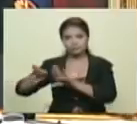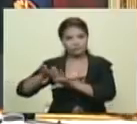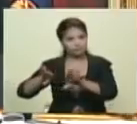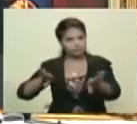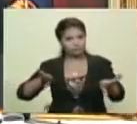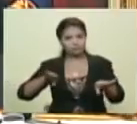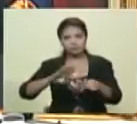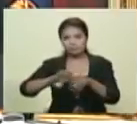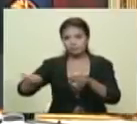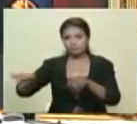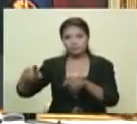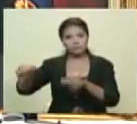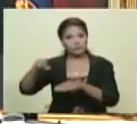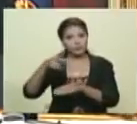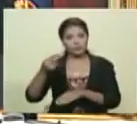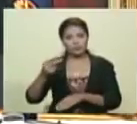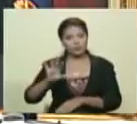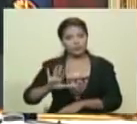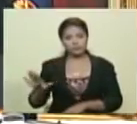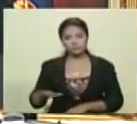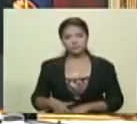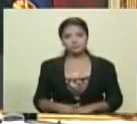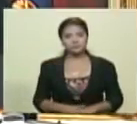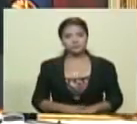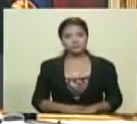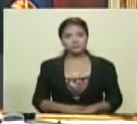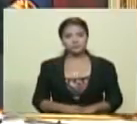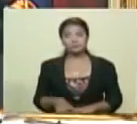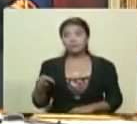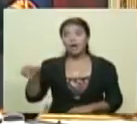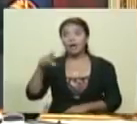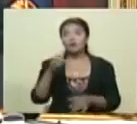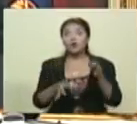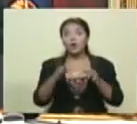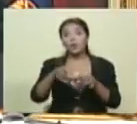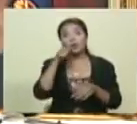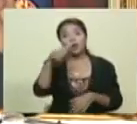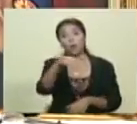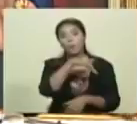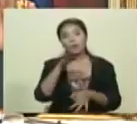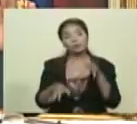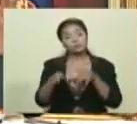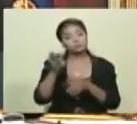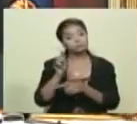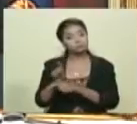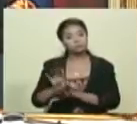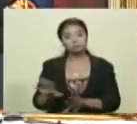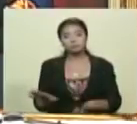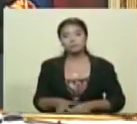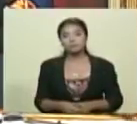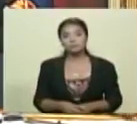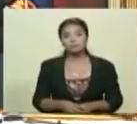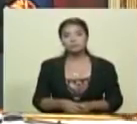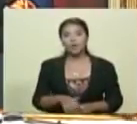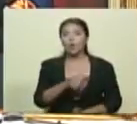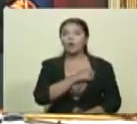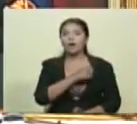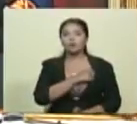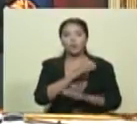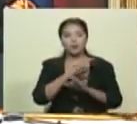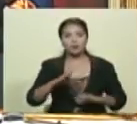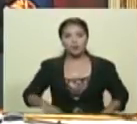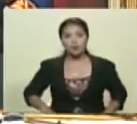Episcopal. Sobre ellos no voy a hablar. A ellos que los juzguen los pueblos, los católicos.